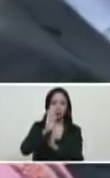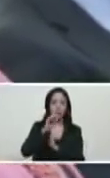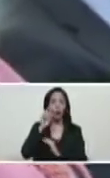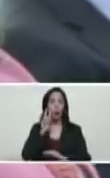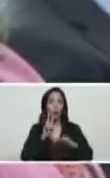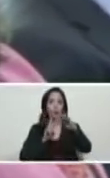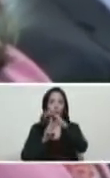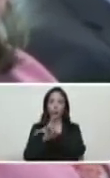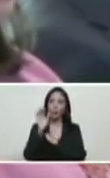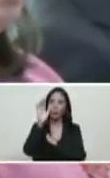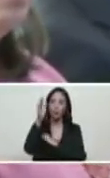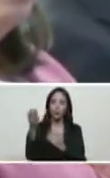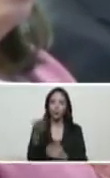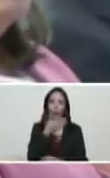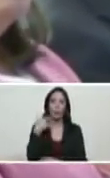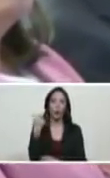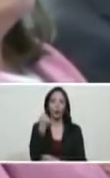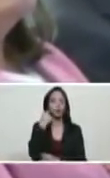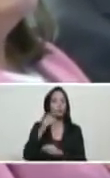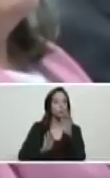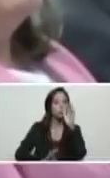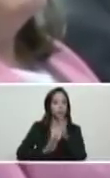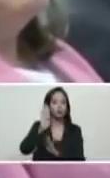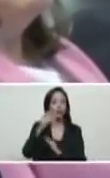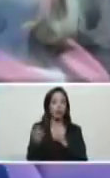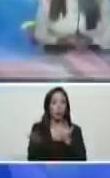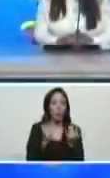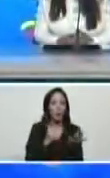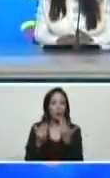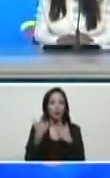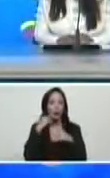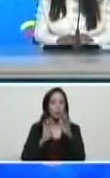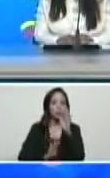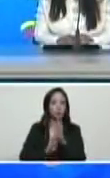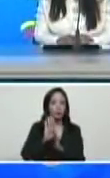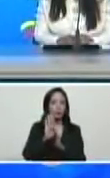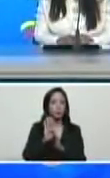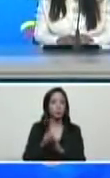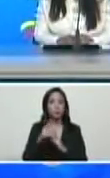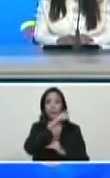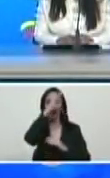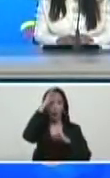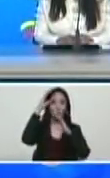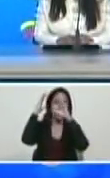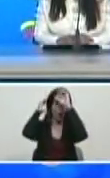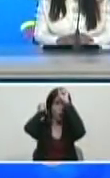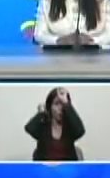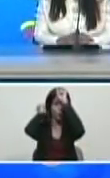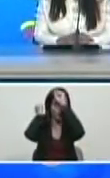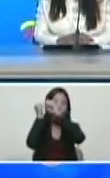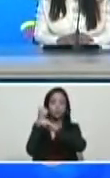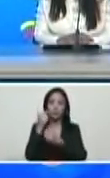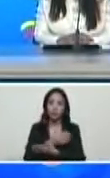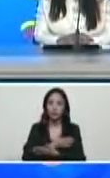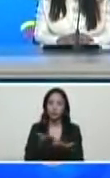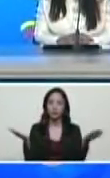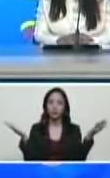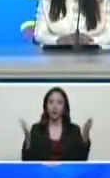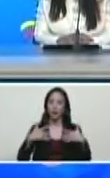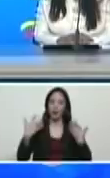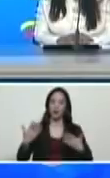visualizando el futuro del desarrollo compartido. Embajadores, mi alegría por su